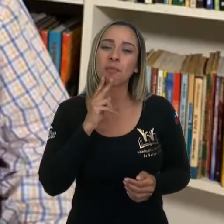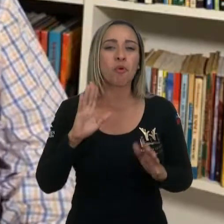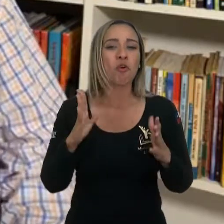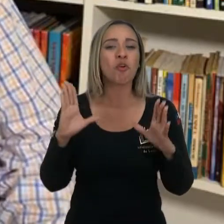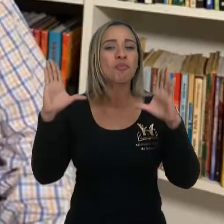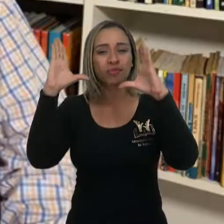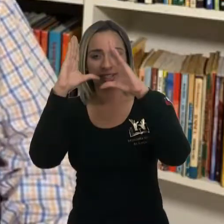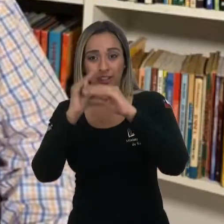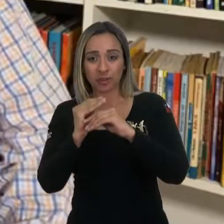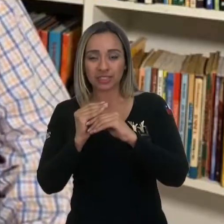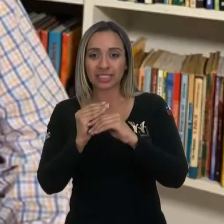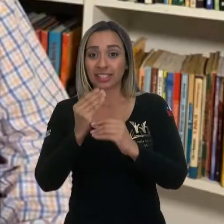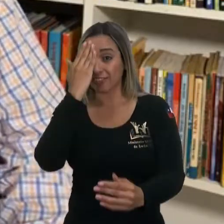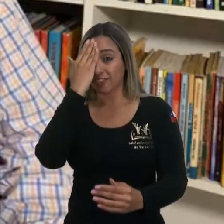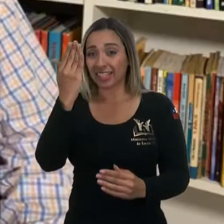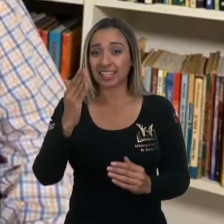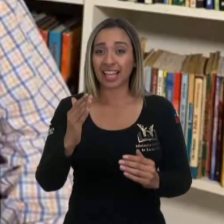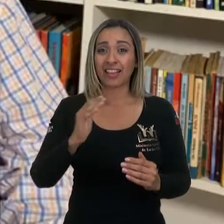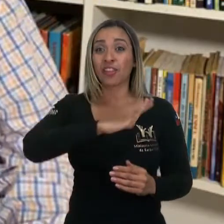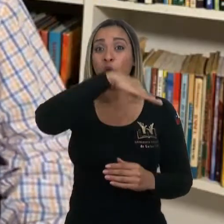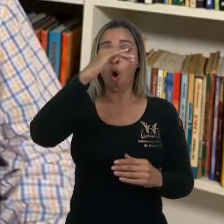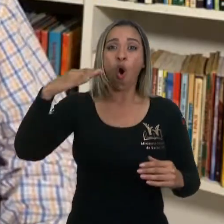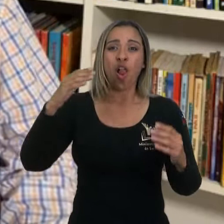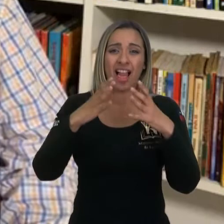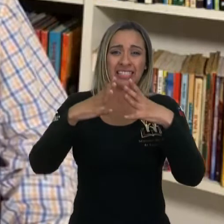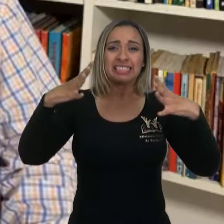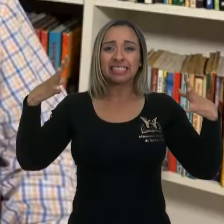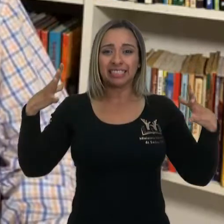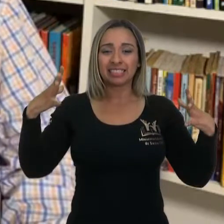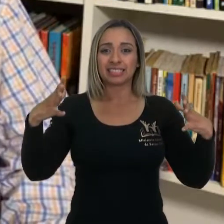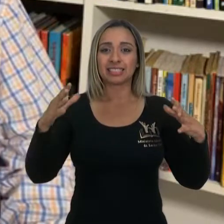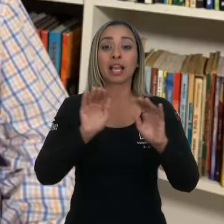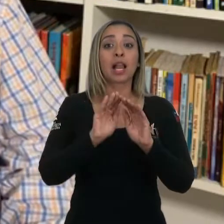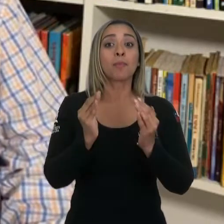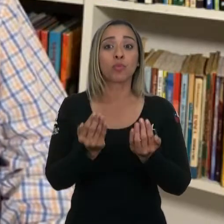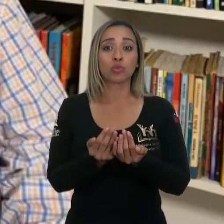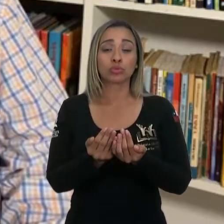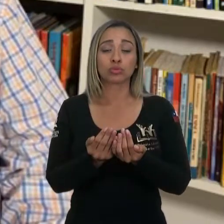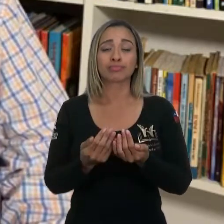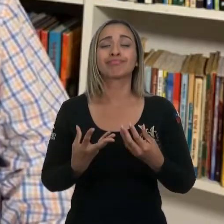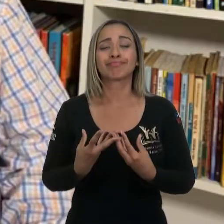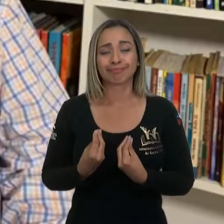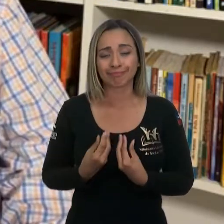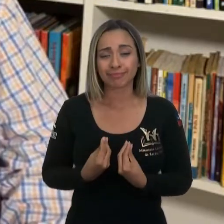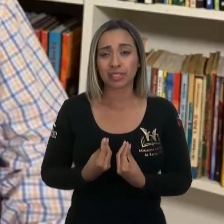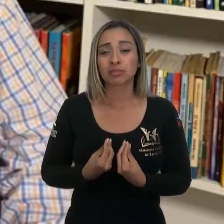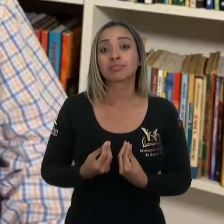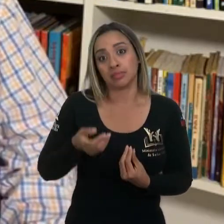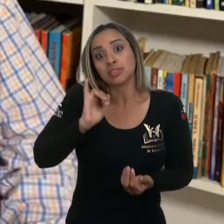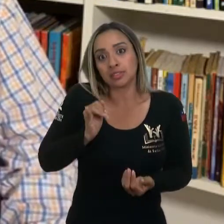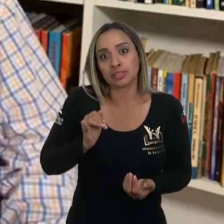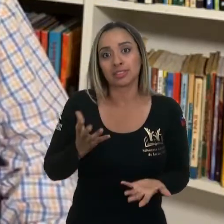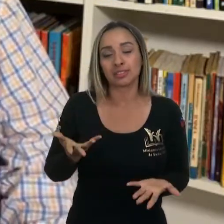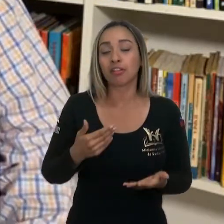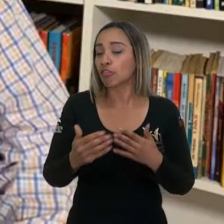entardecer. Estamos enfrentando olas gigantescas. El mundo está asustado y vale la pena estar